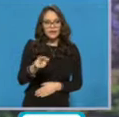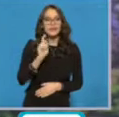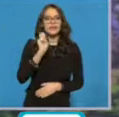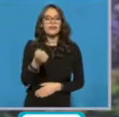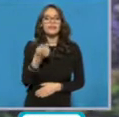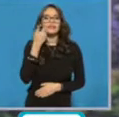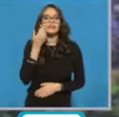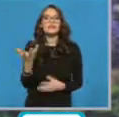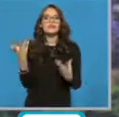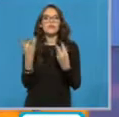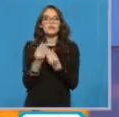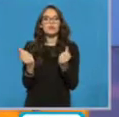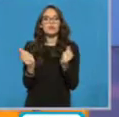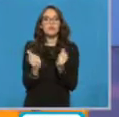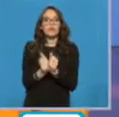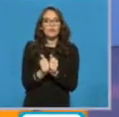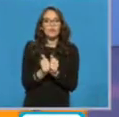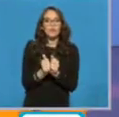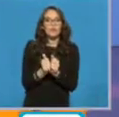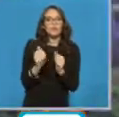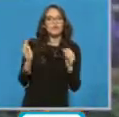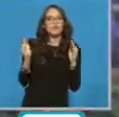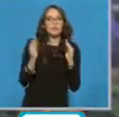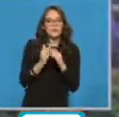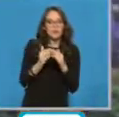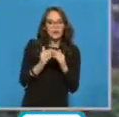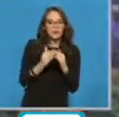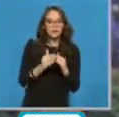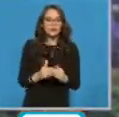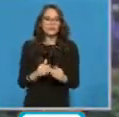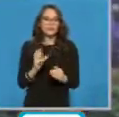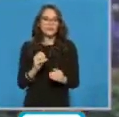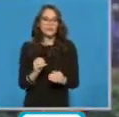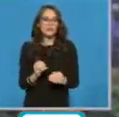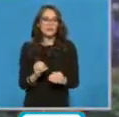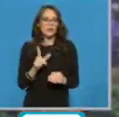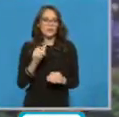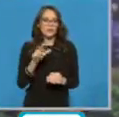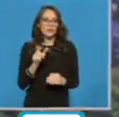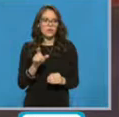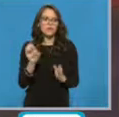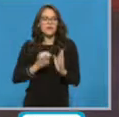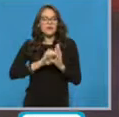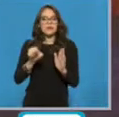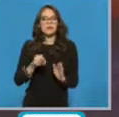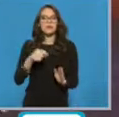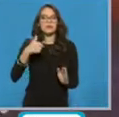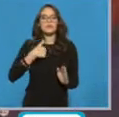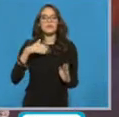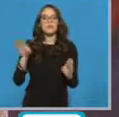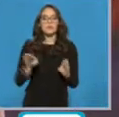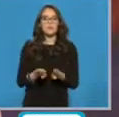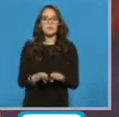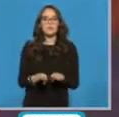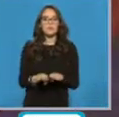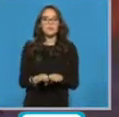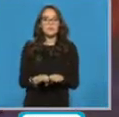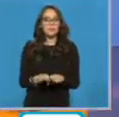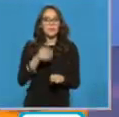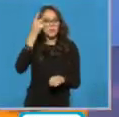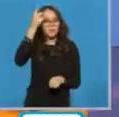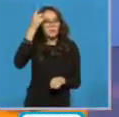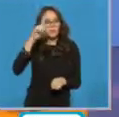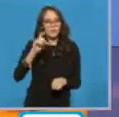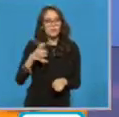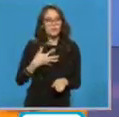inmueble. ¿Qué quiere decir eso? Que si yo como nudo propietario de un inmueble que está donde